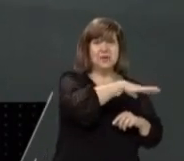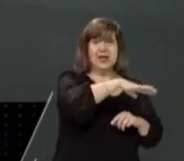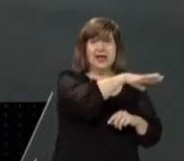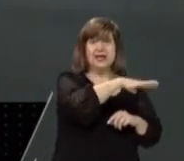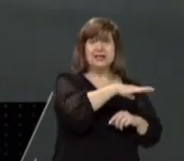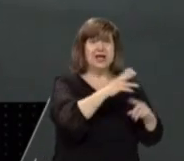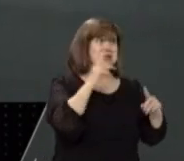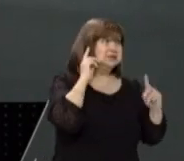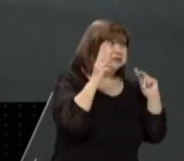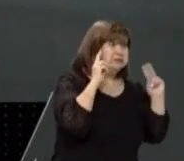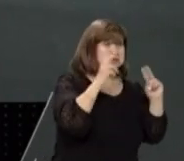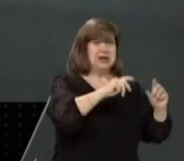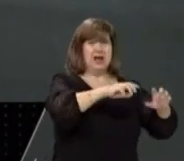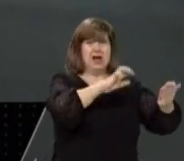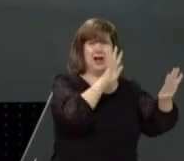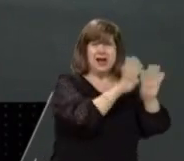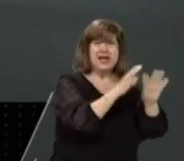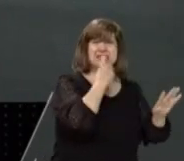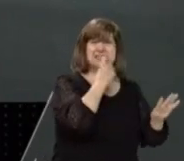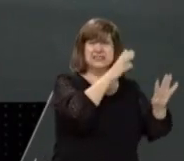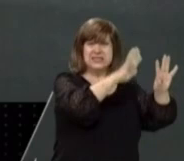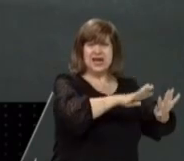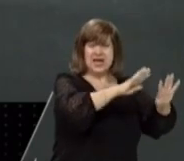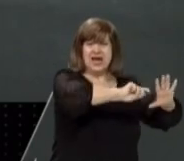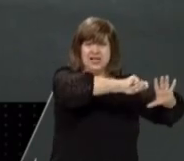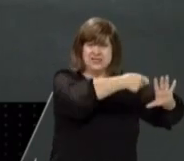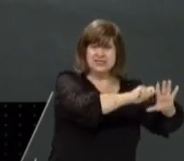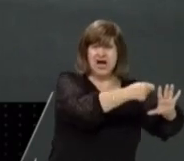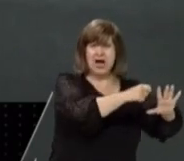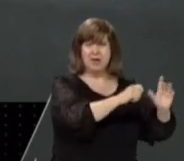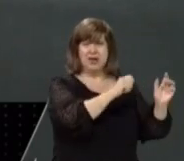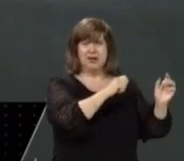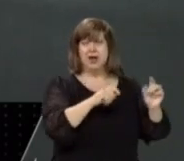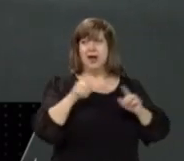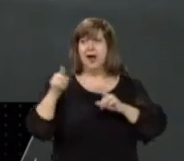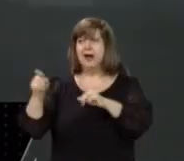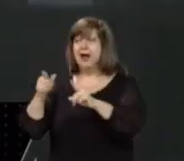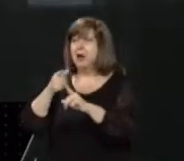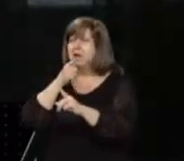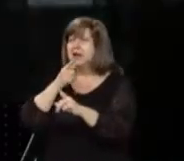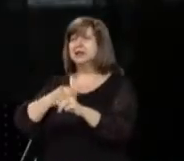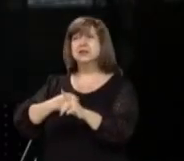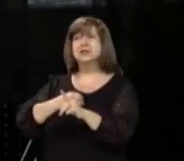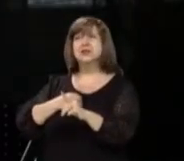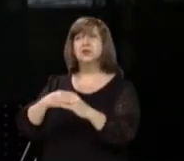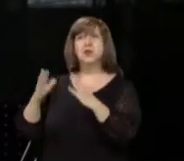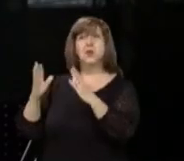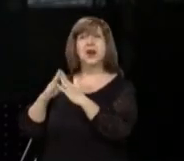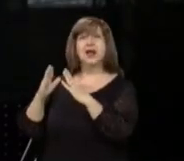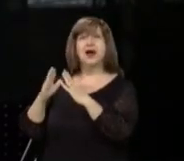el ruido del candado, las rejas. Ahí yo siento como que si tuvieran una casa ahí. ¿Eh?